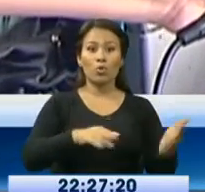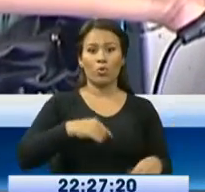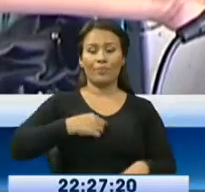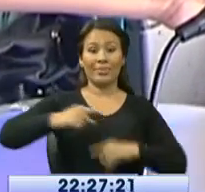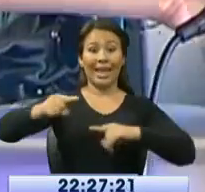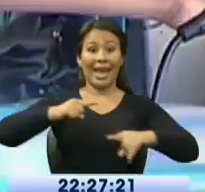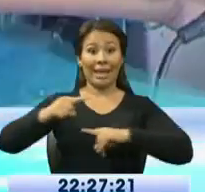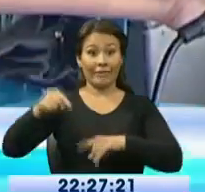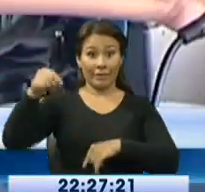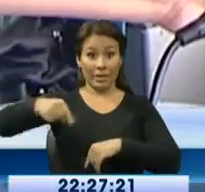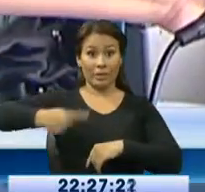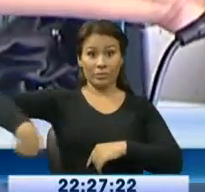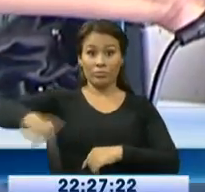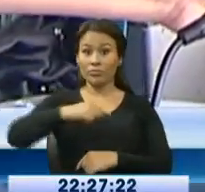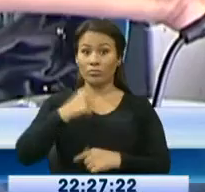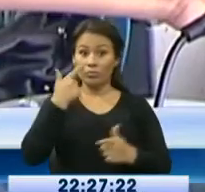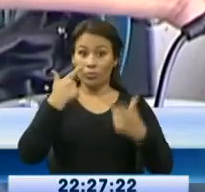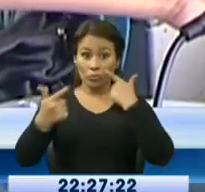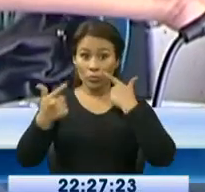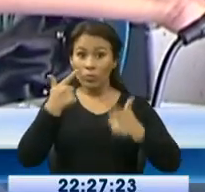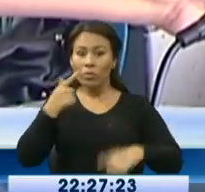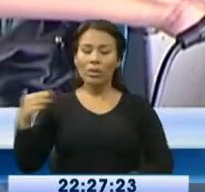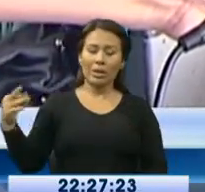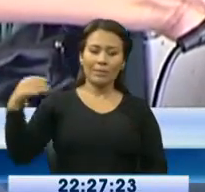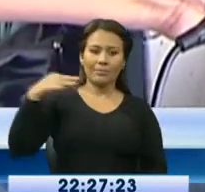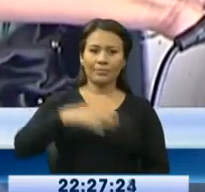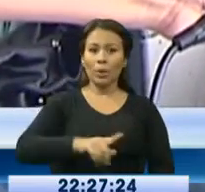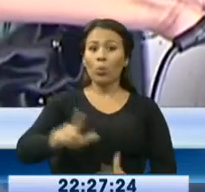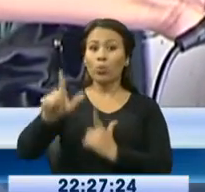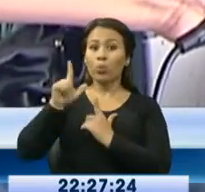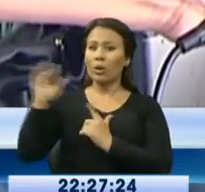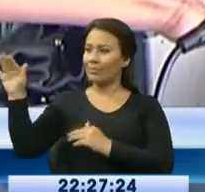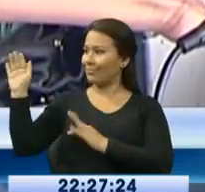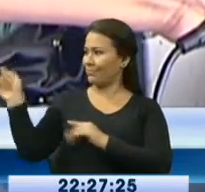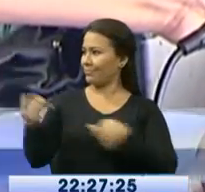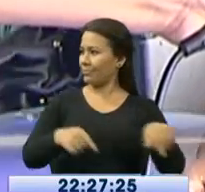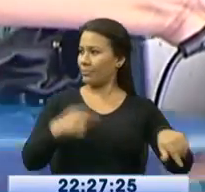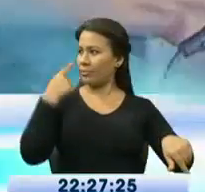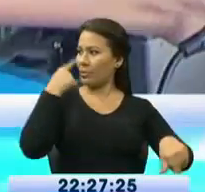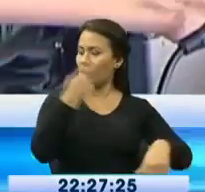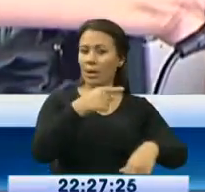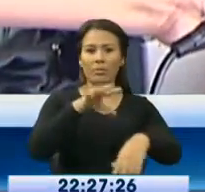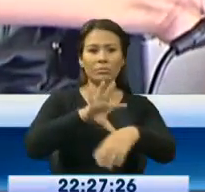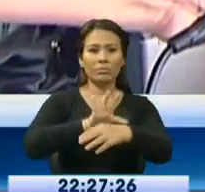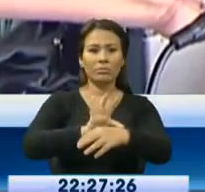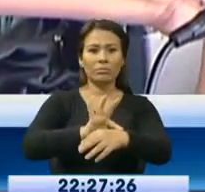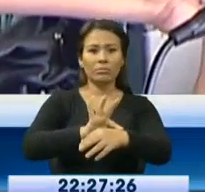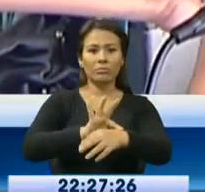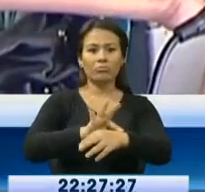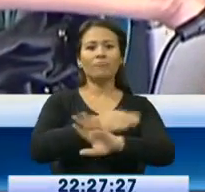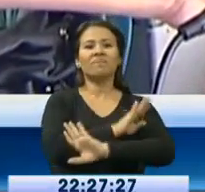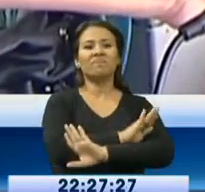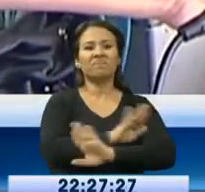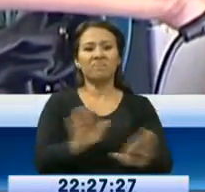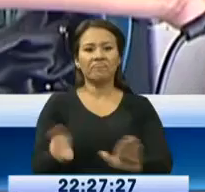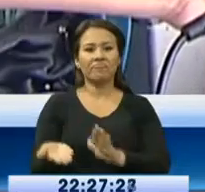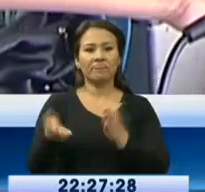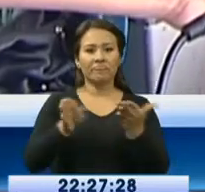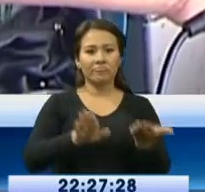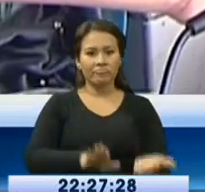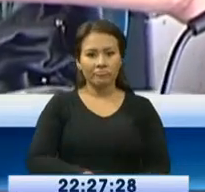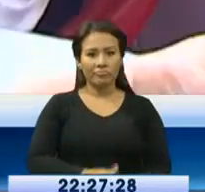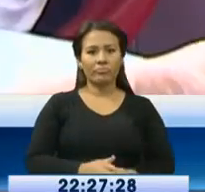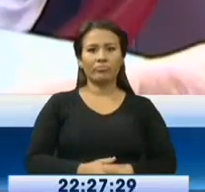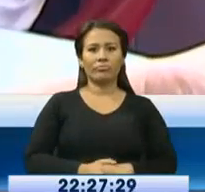fue a mirarla para allá, a llamar a los guardias para que le ayuden. Cuando ya la señora ya estaba